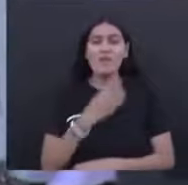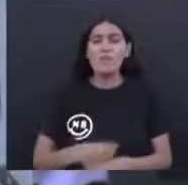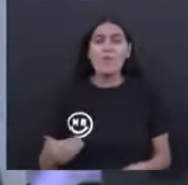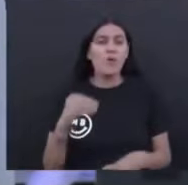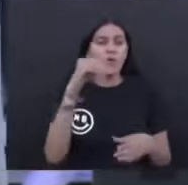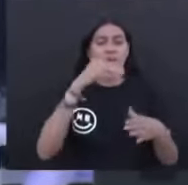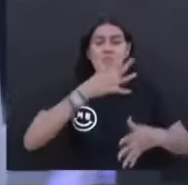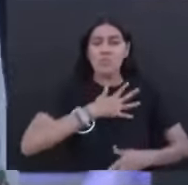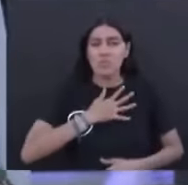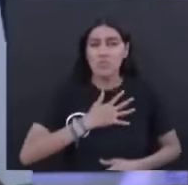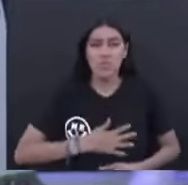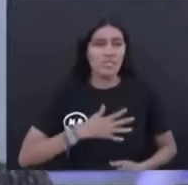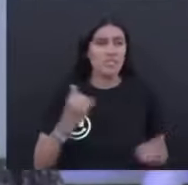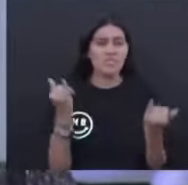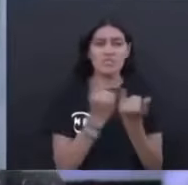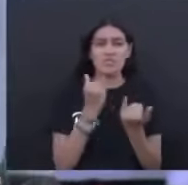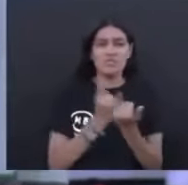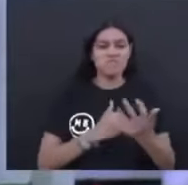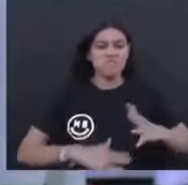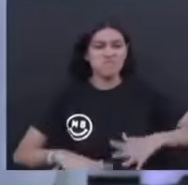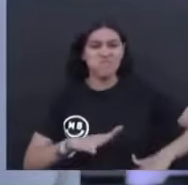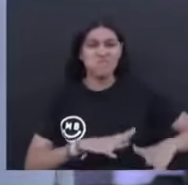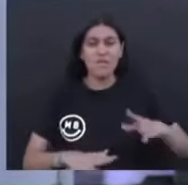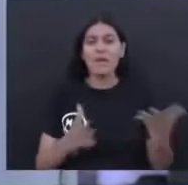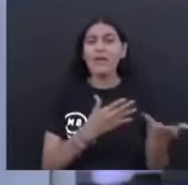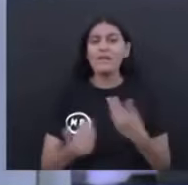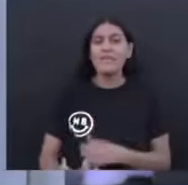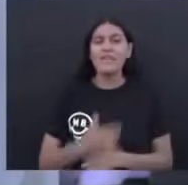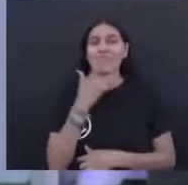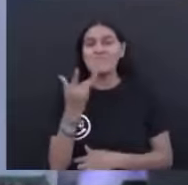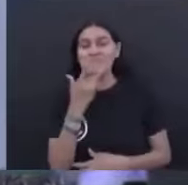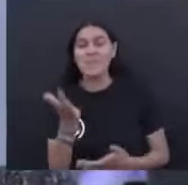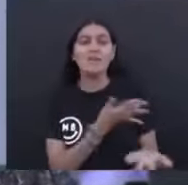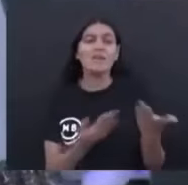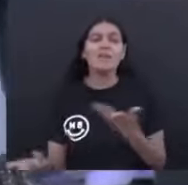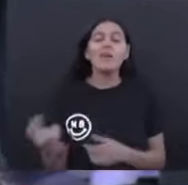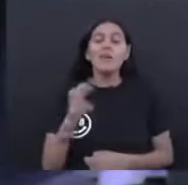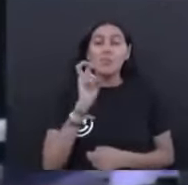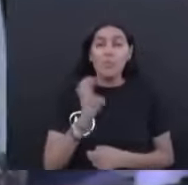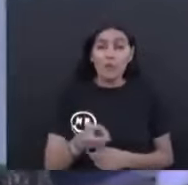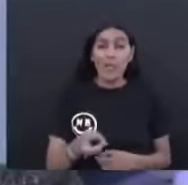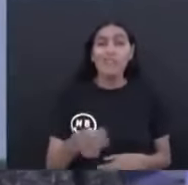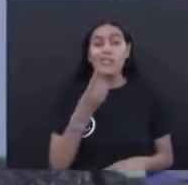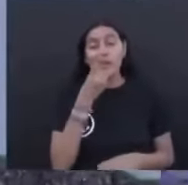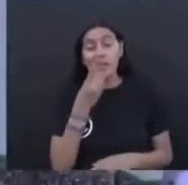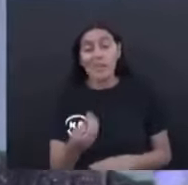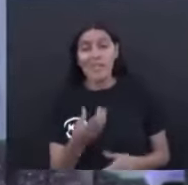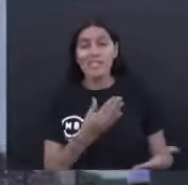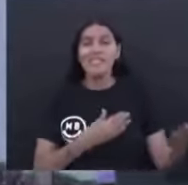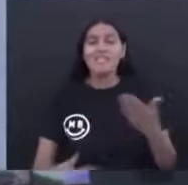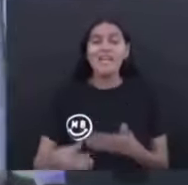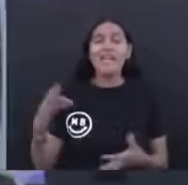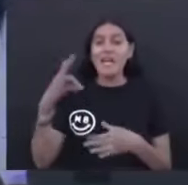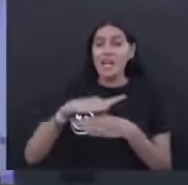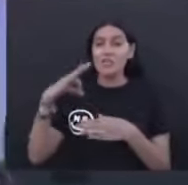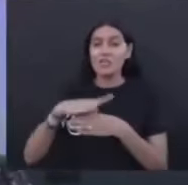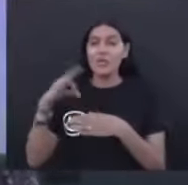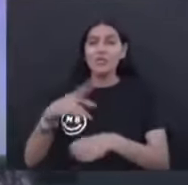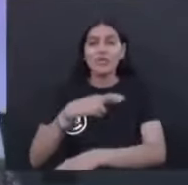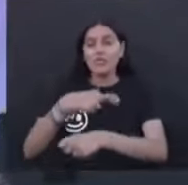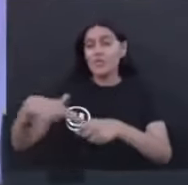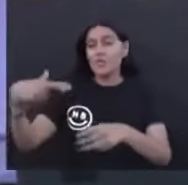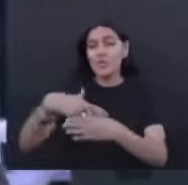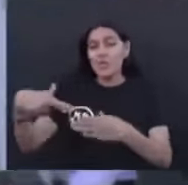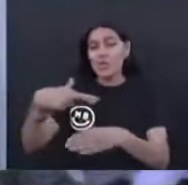poner jueces a modo. Por eso dice que las elecciones son un trámite. Un trámite son en